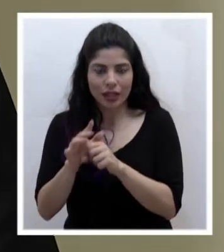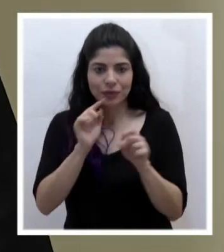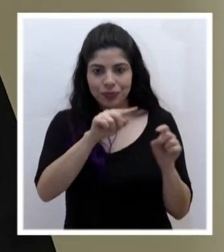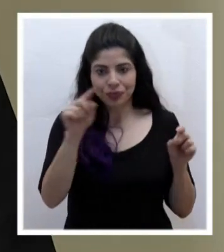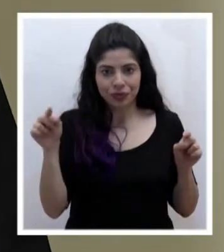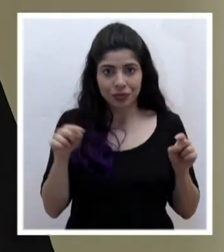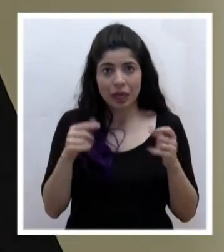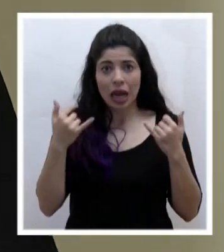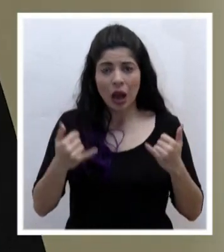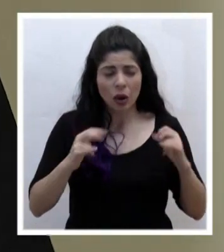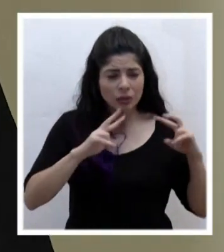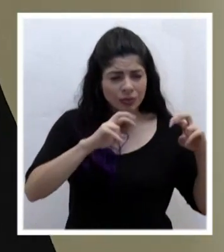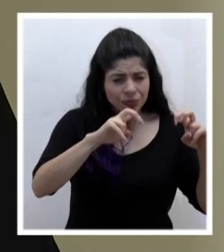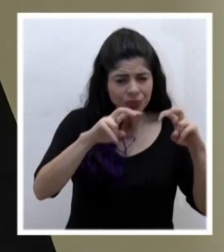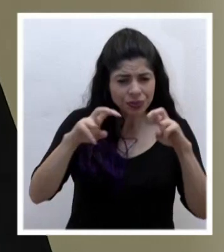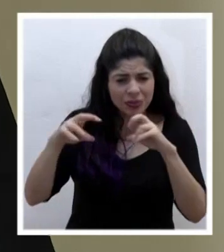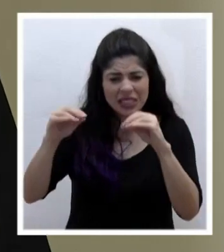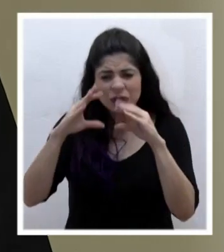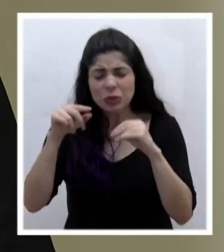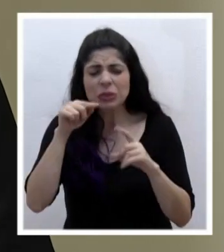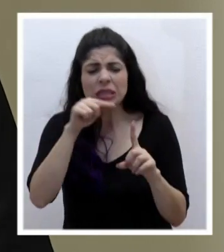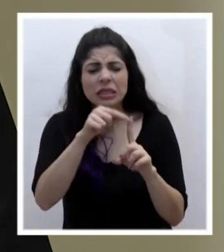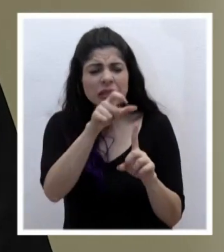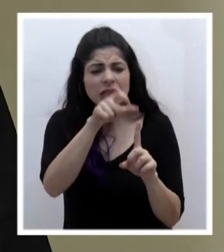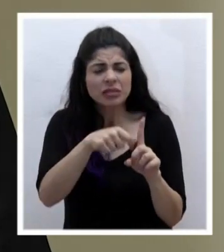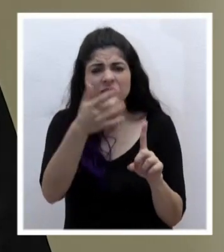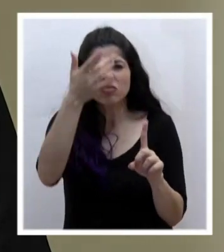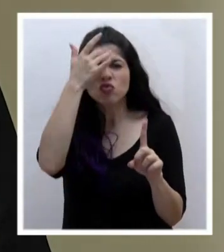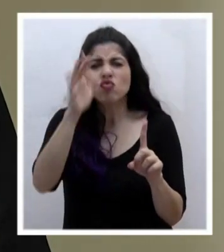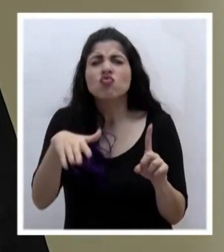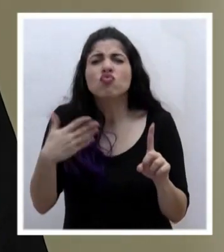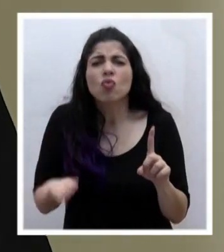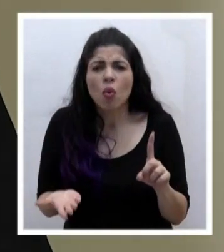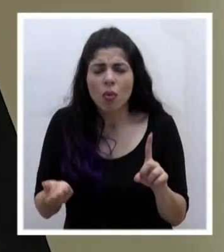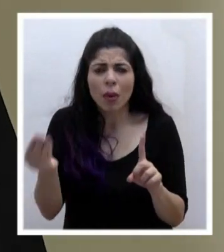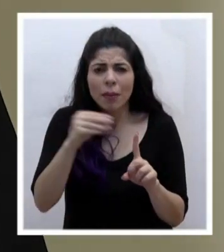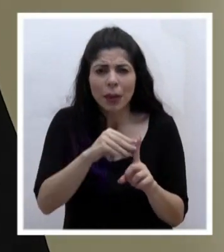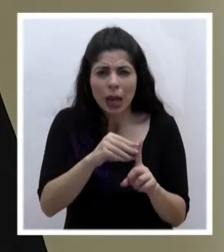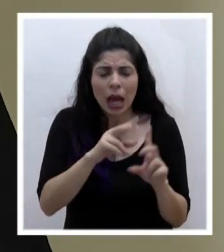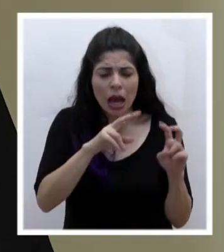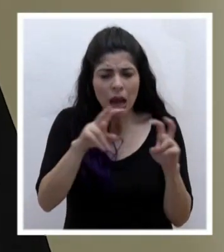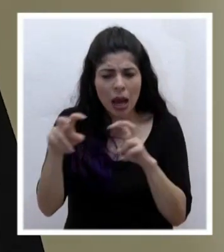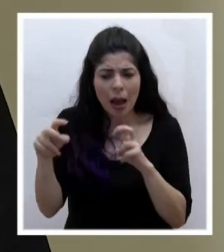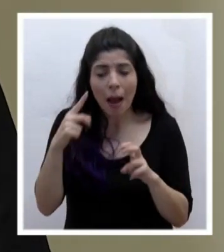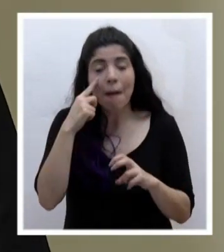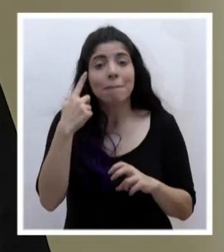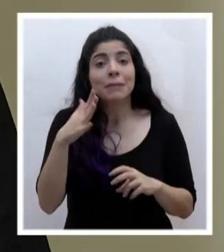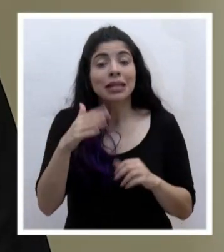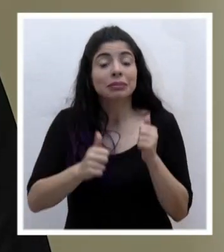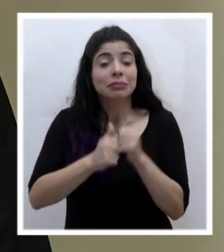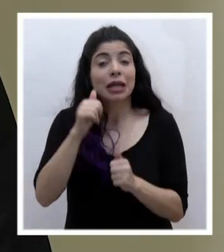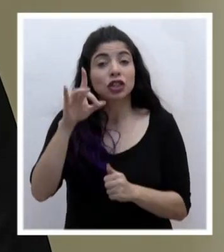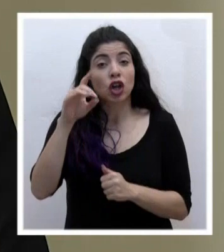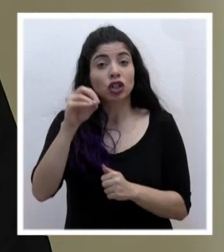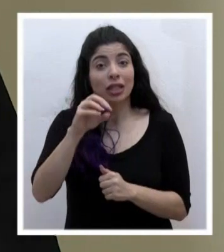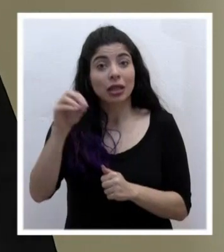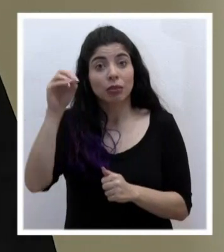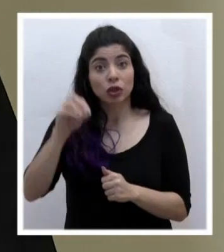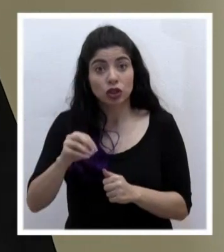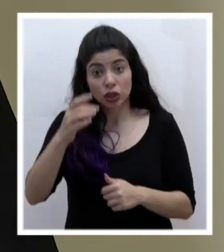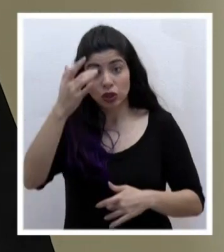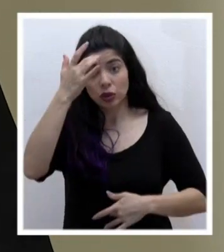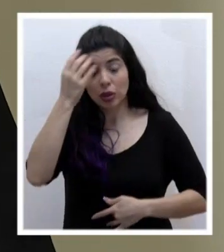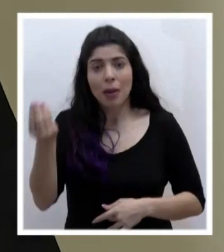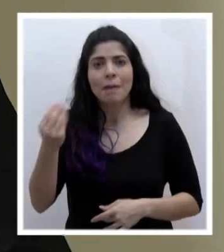estado revisando toda la información sobre dónde se contagiaron estos funcionarios y pareciera que en más del 80% de los casos